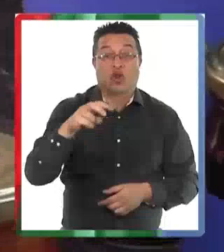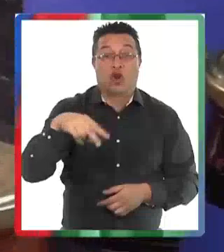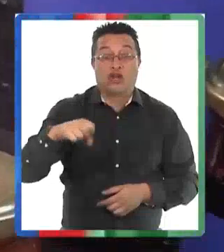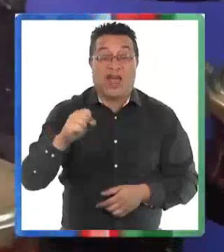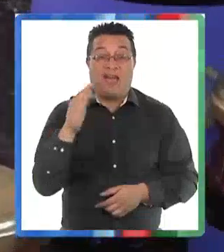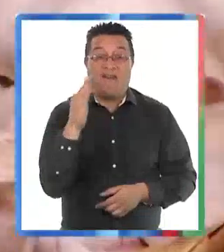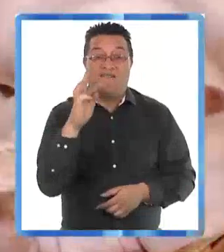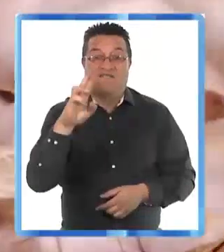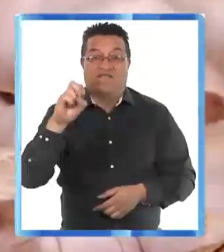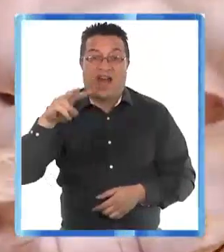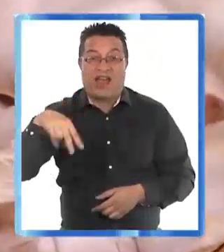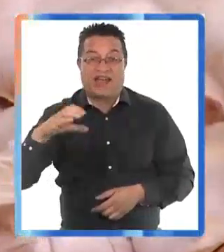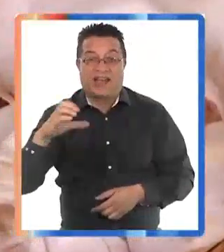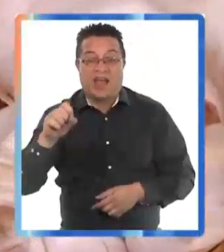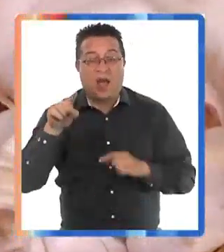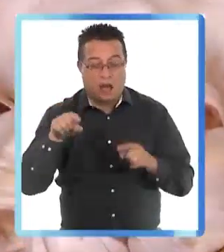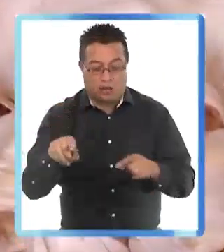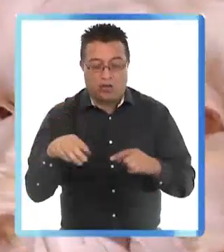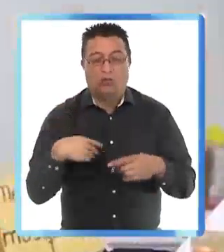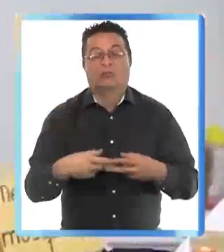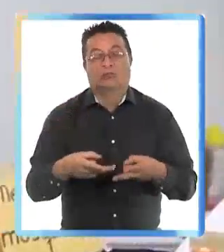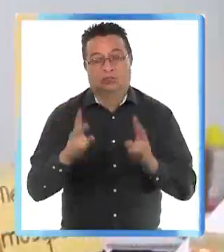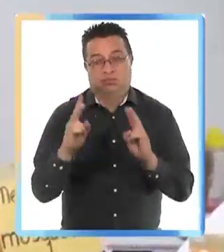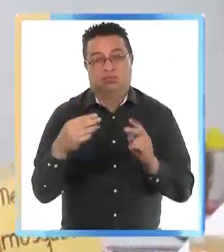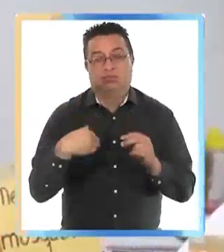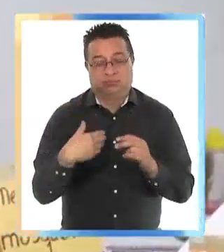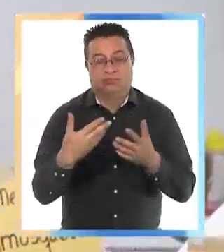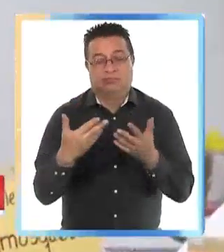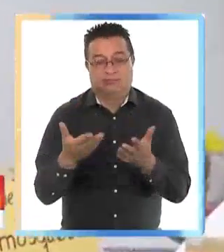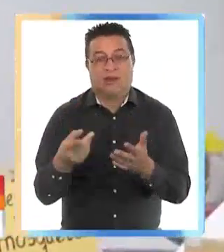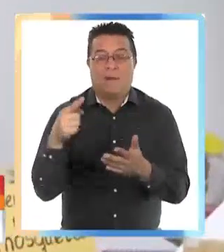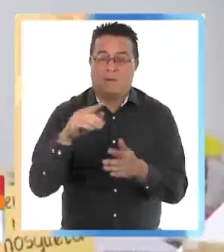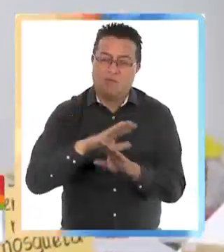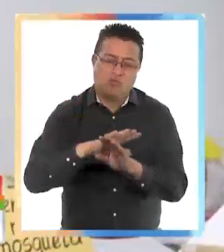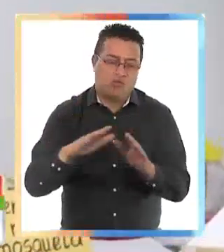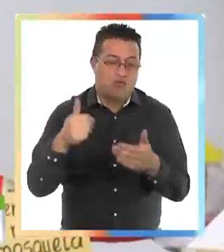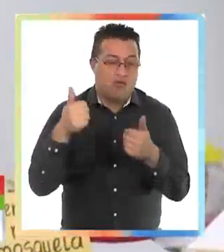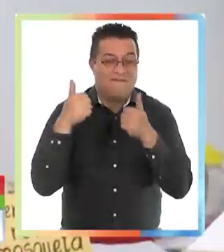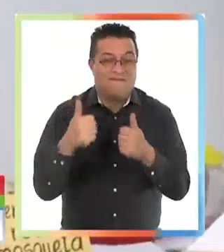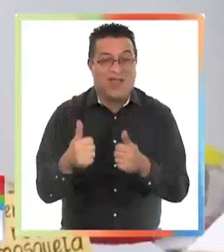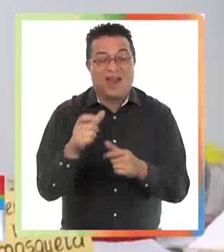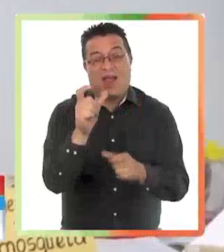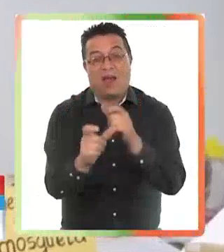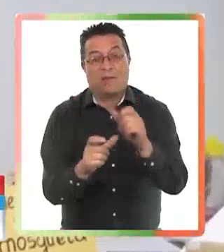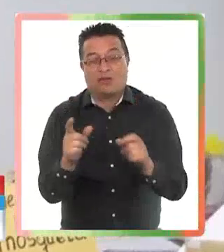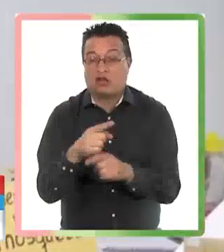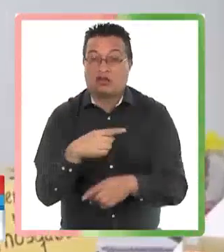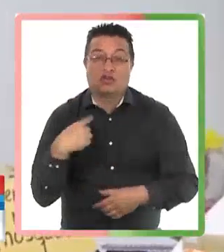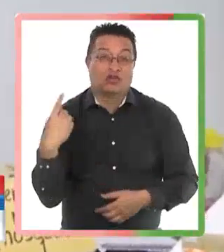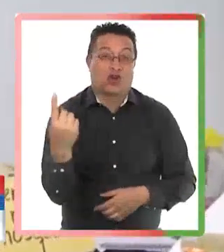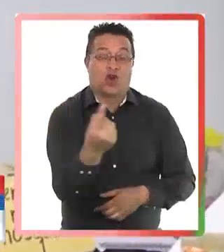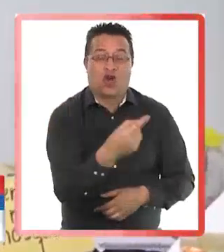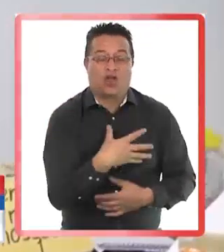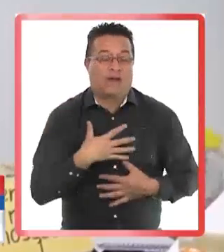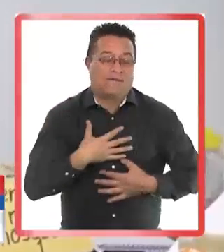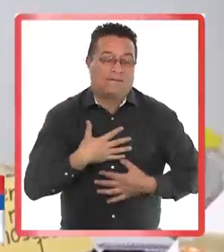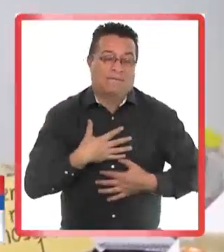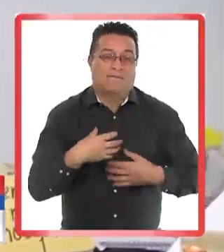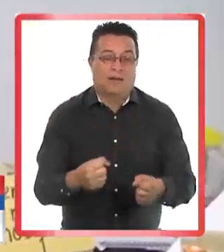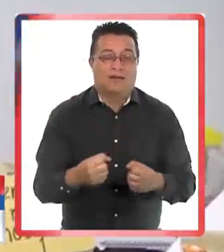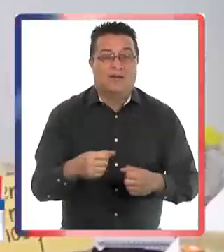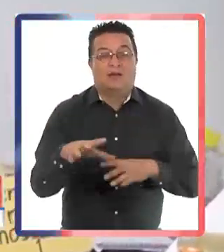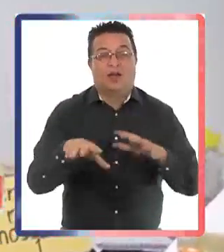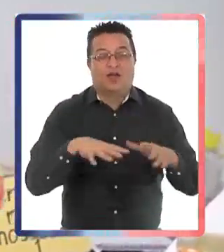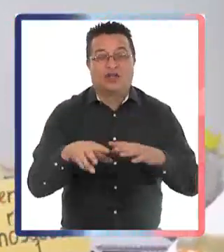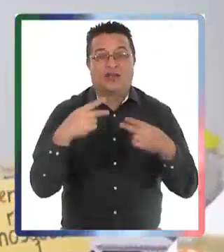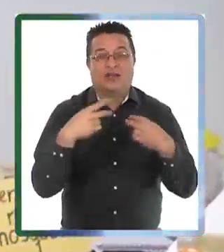Franca porque nos ha dado este espacio y se lo agradecemos, ¿eh? Porque nos ha ido muy bien la gente, todas las personas les